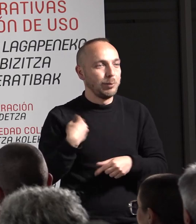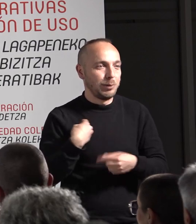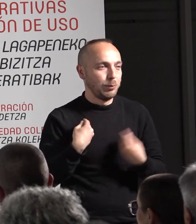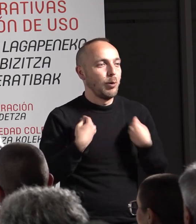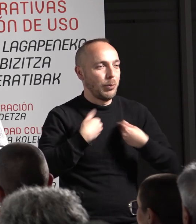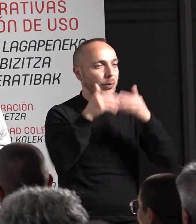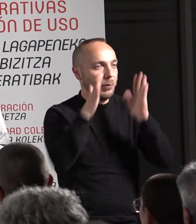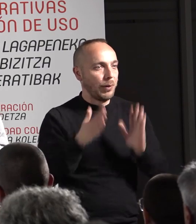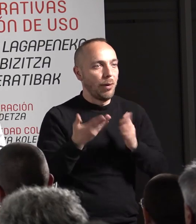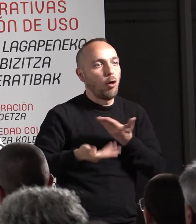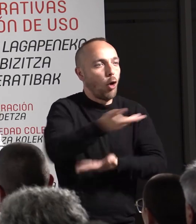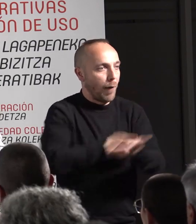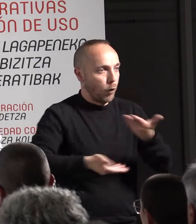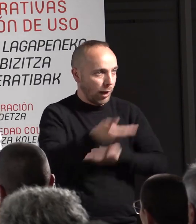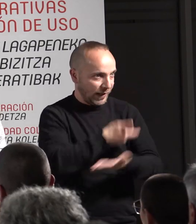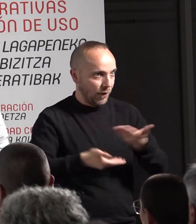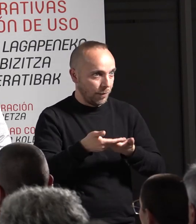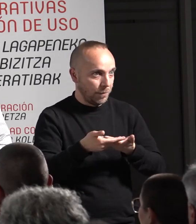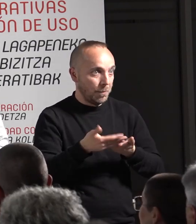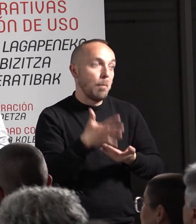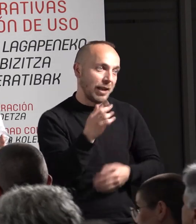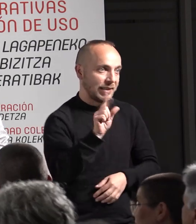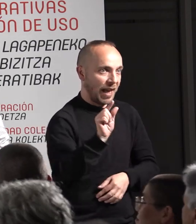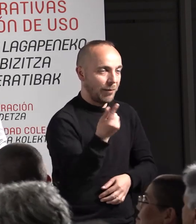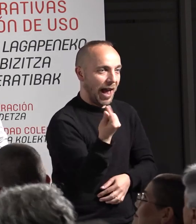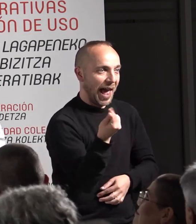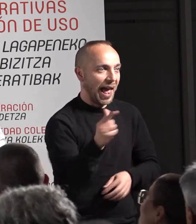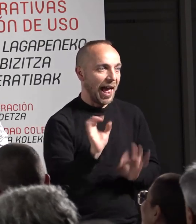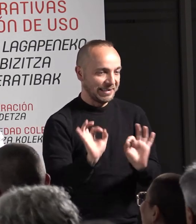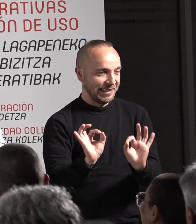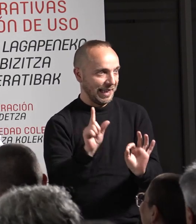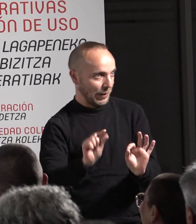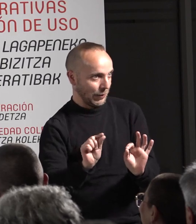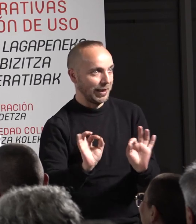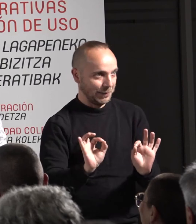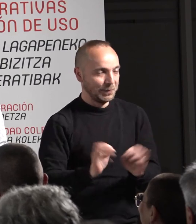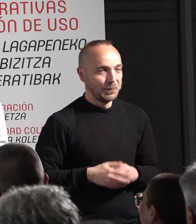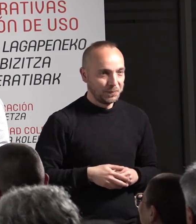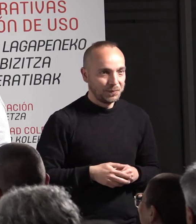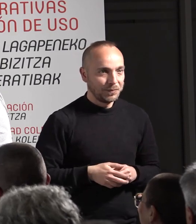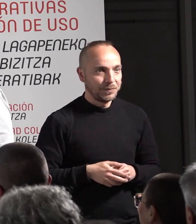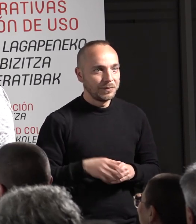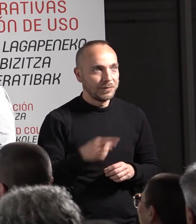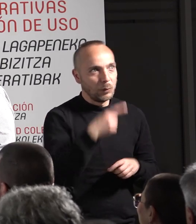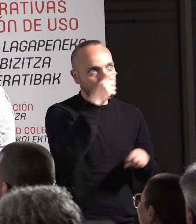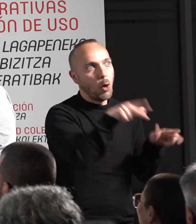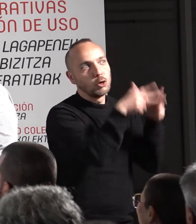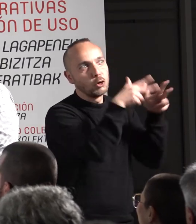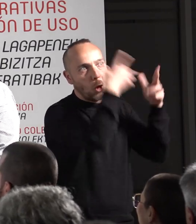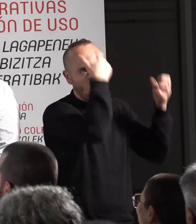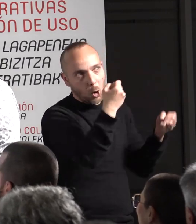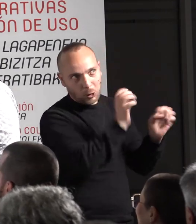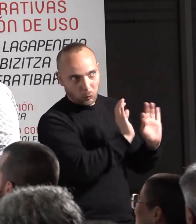colaborativa y además asequible. Bien, dejo el tema sociológico, que además no es el mío, pero nunca me quiero dejar de